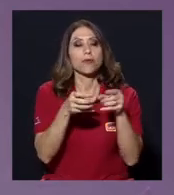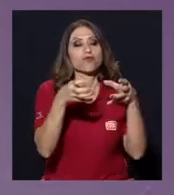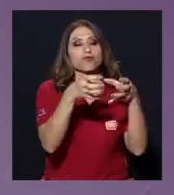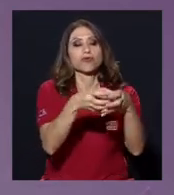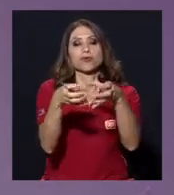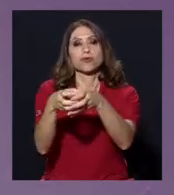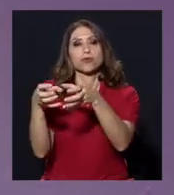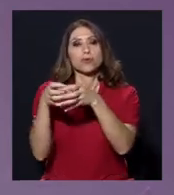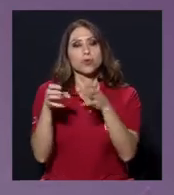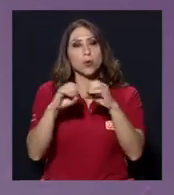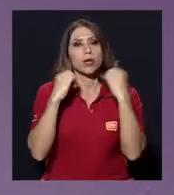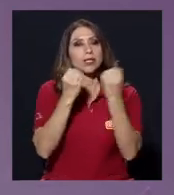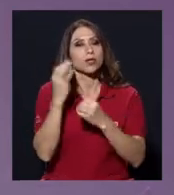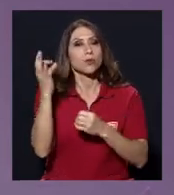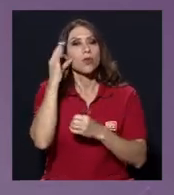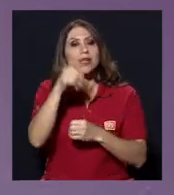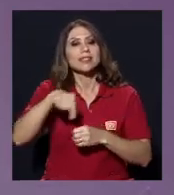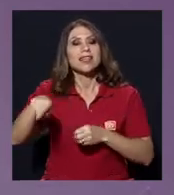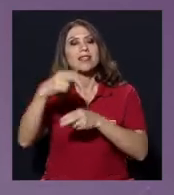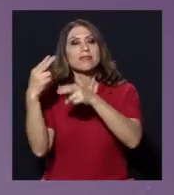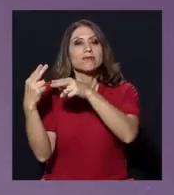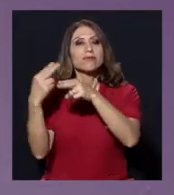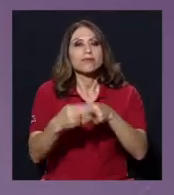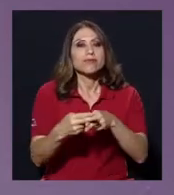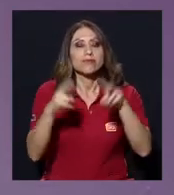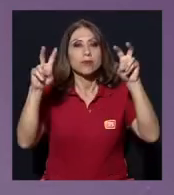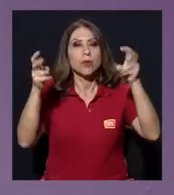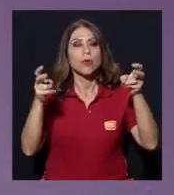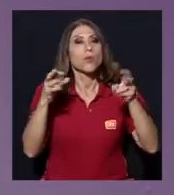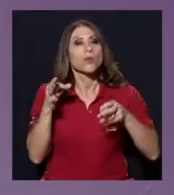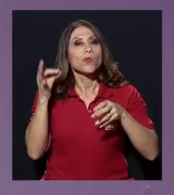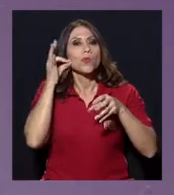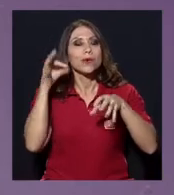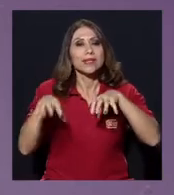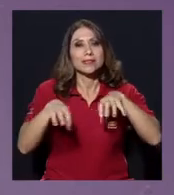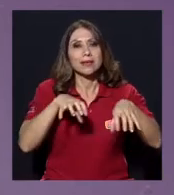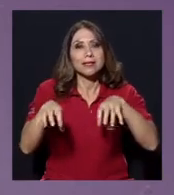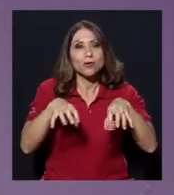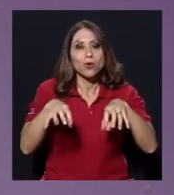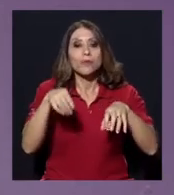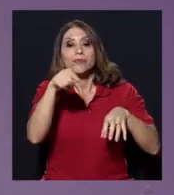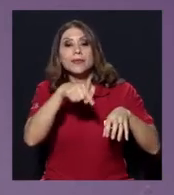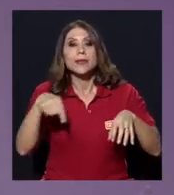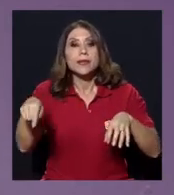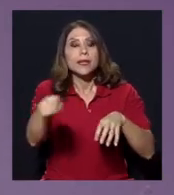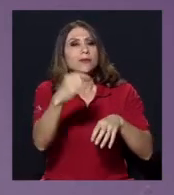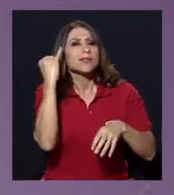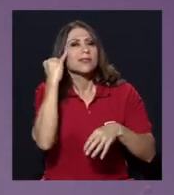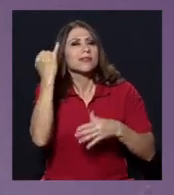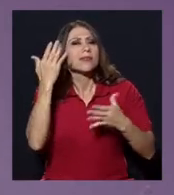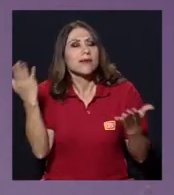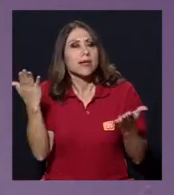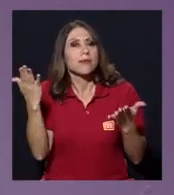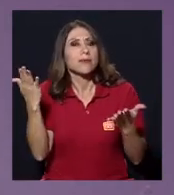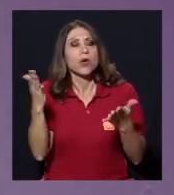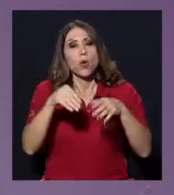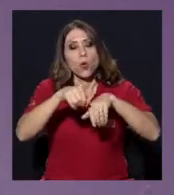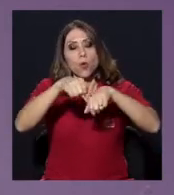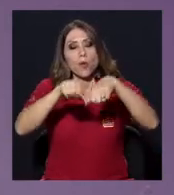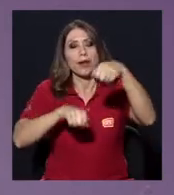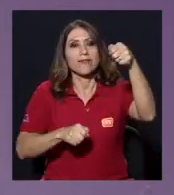se llamaron Mujeres en Acción. Las Mujeres en Acción tuvo la iniciativa de redactar un manifiesto